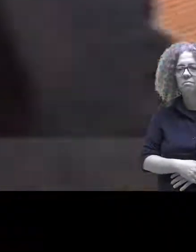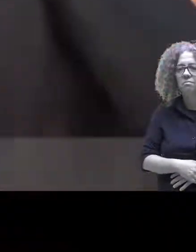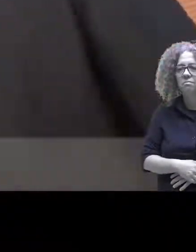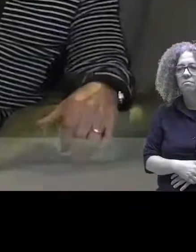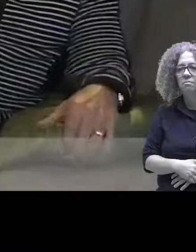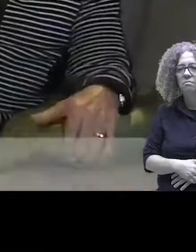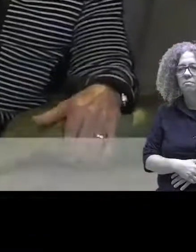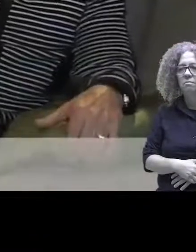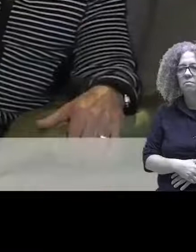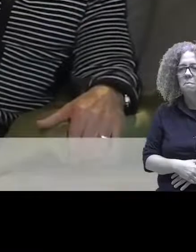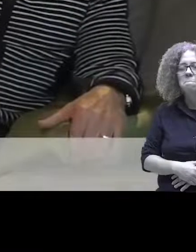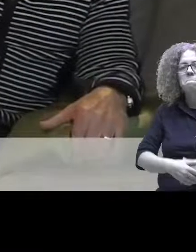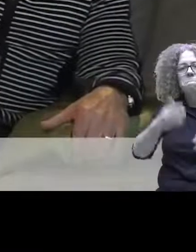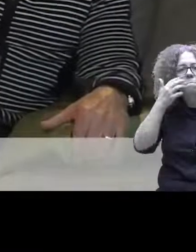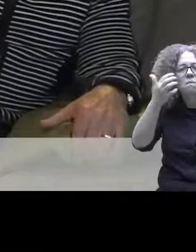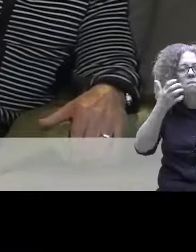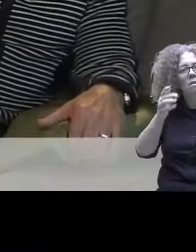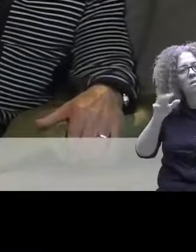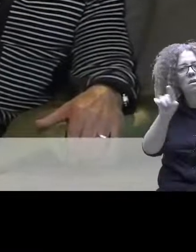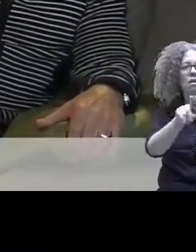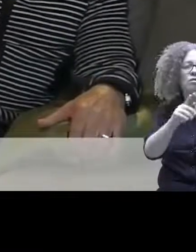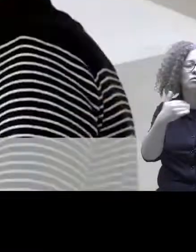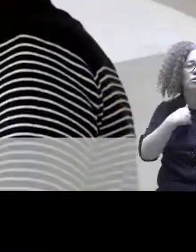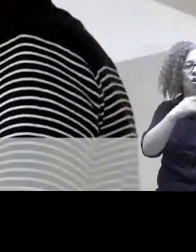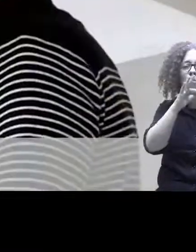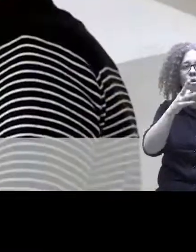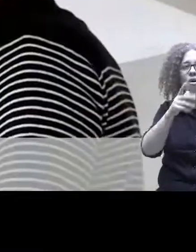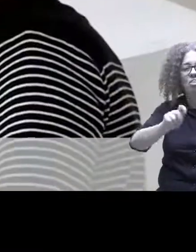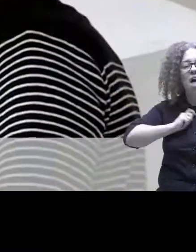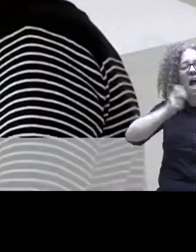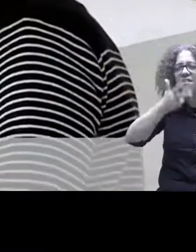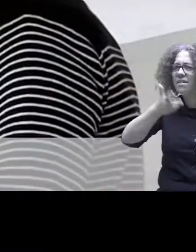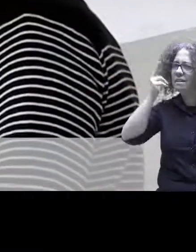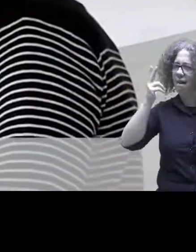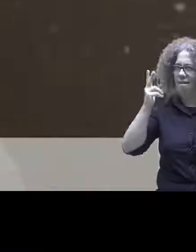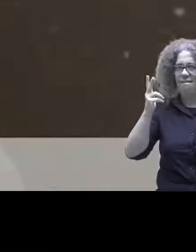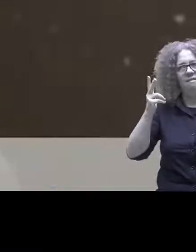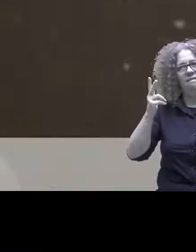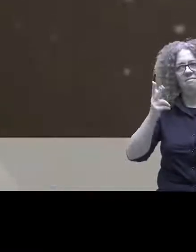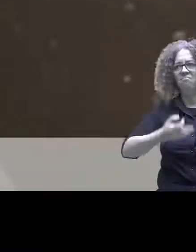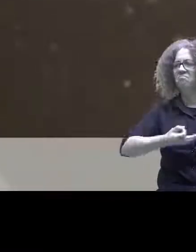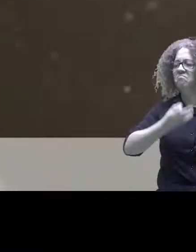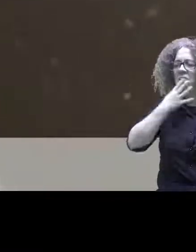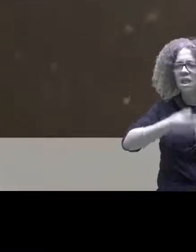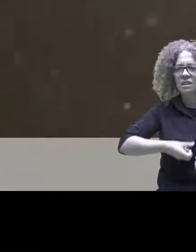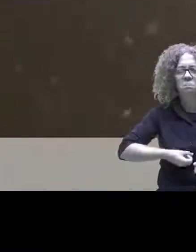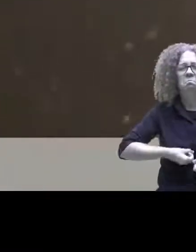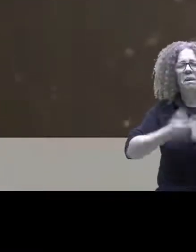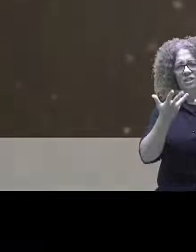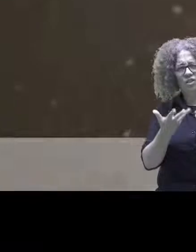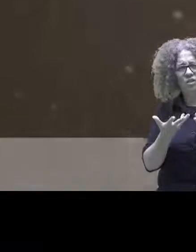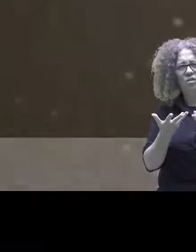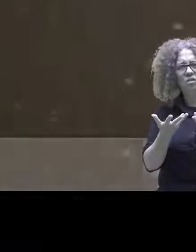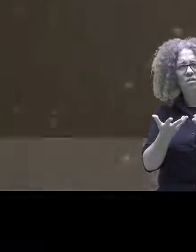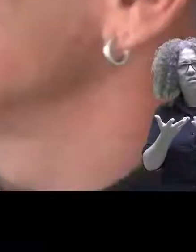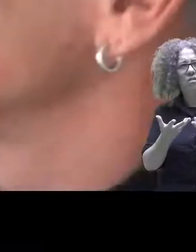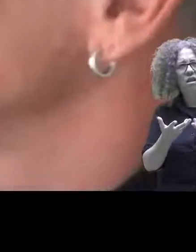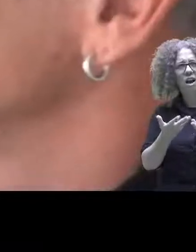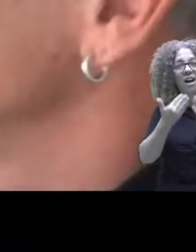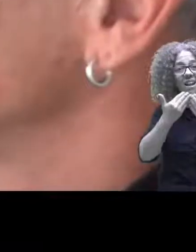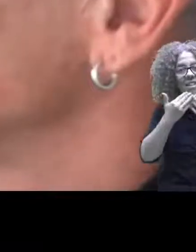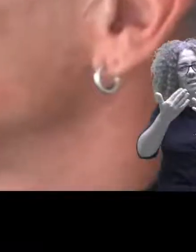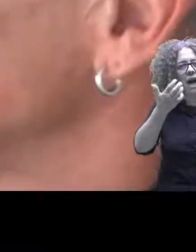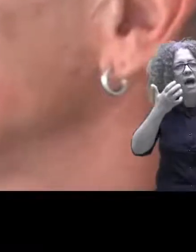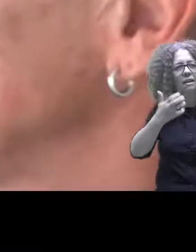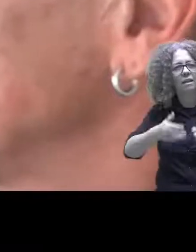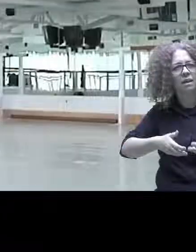El arte es como un escape, digamos, a la libertad de expresión. El arte es el que